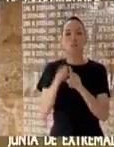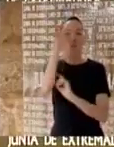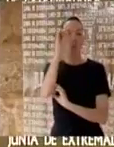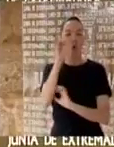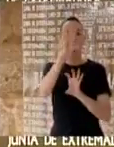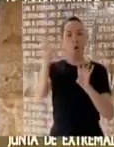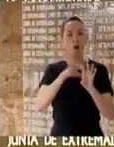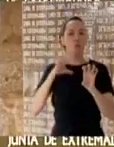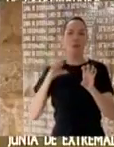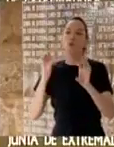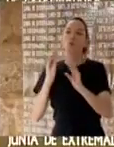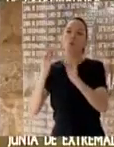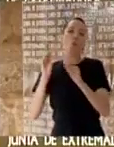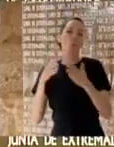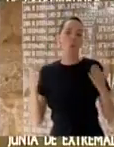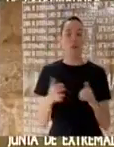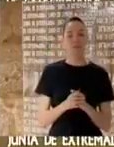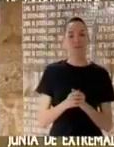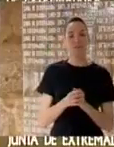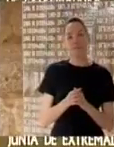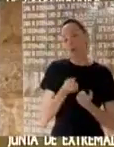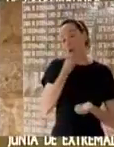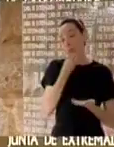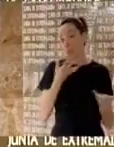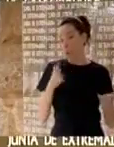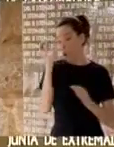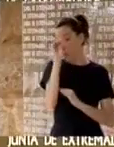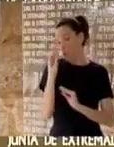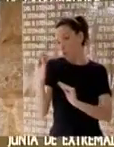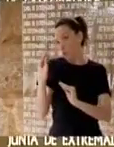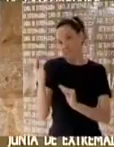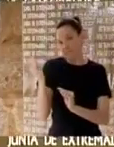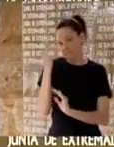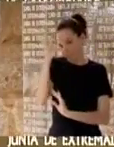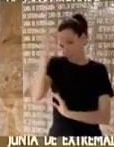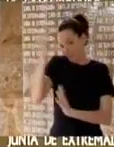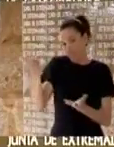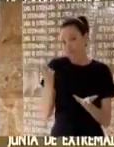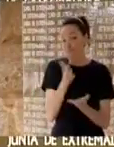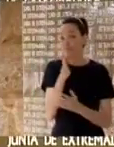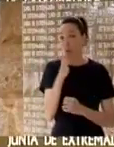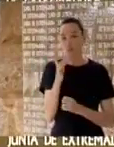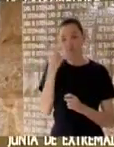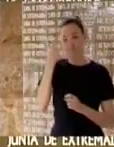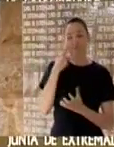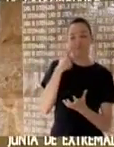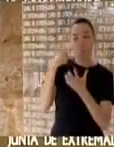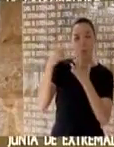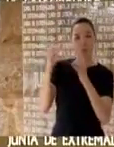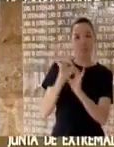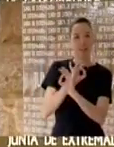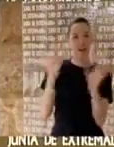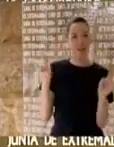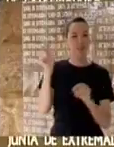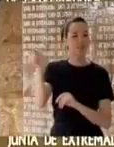segundo simplemente es un comentario, en fin, retórico, porque evidentemente lo que venimos conociendo de